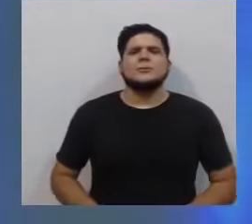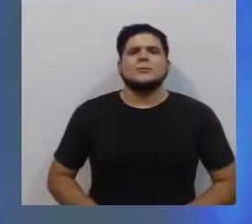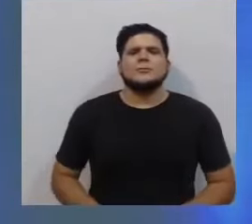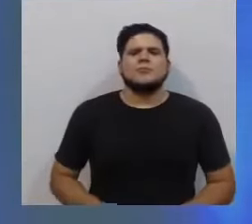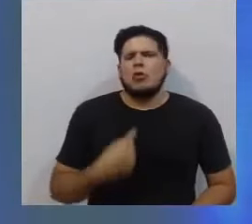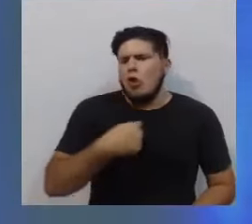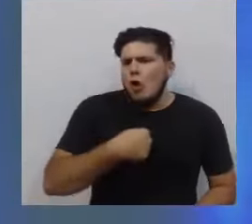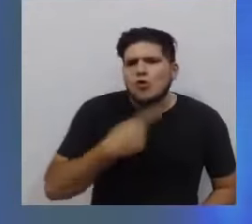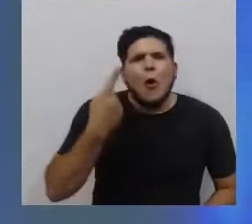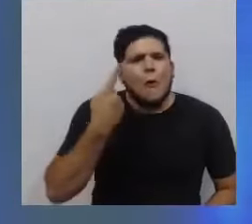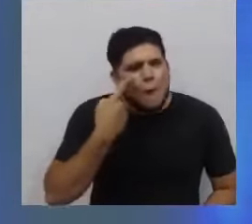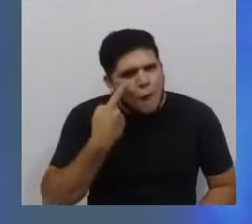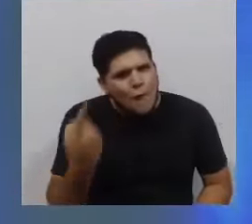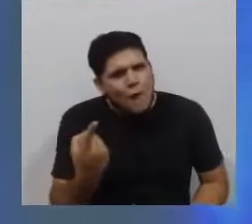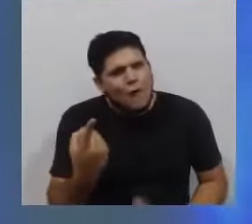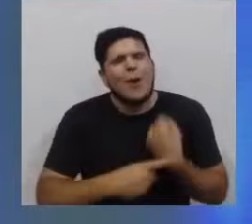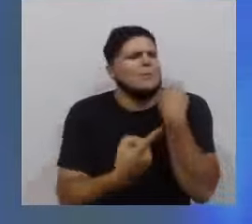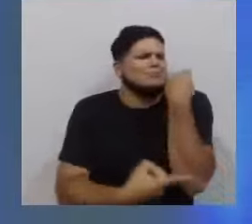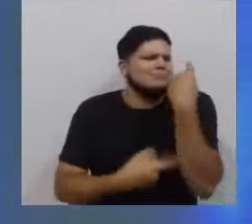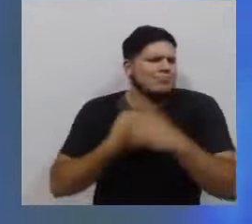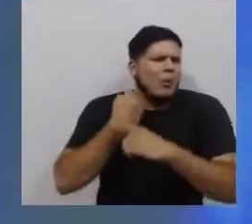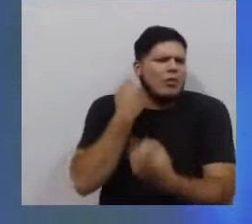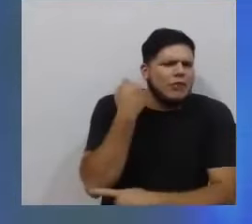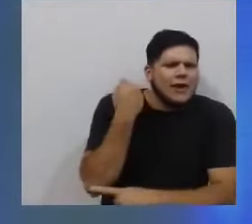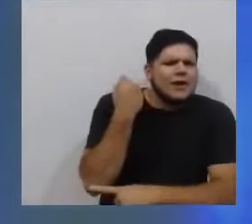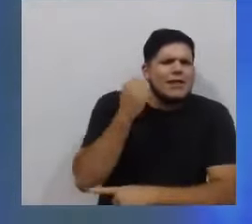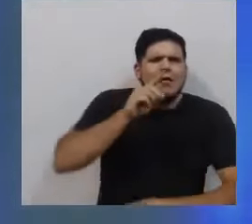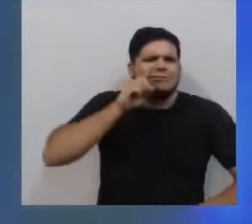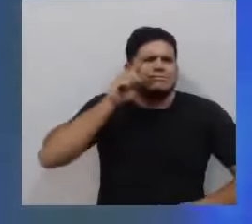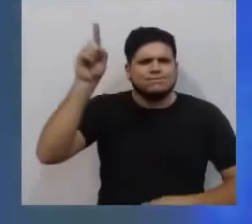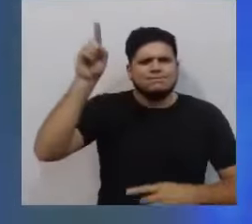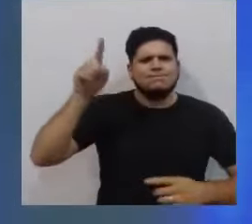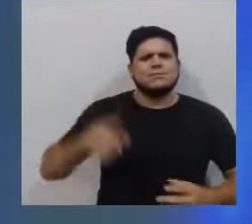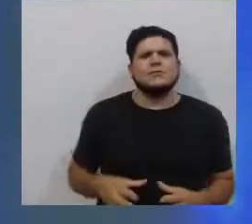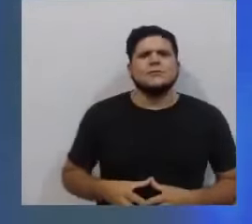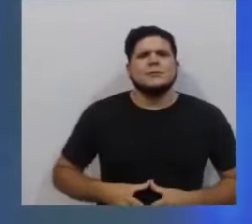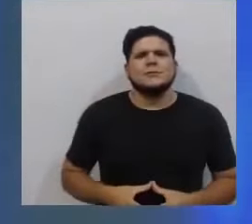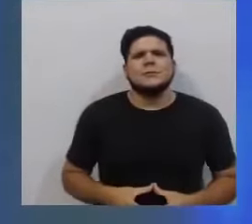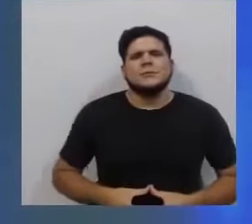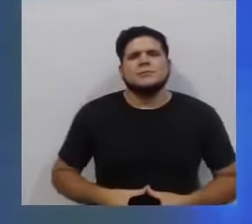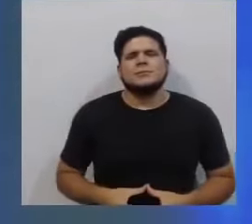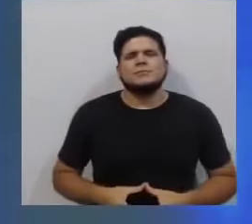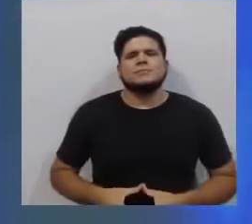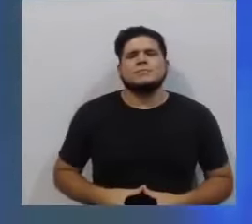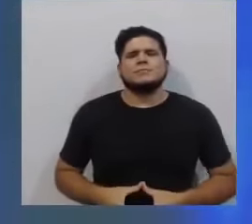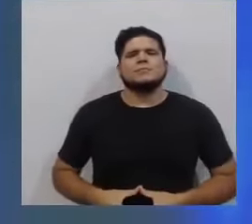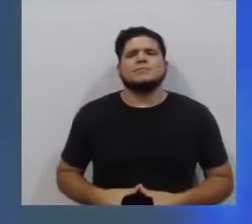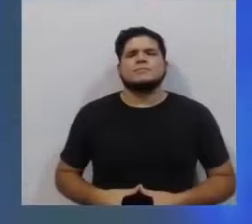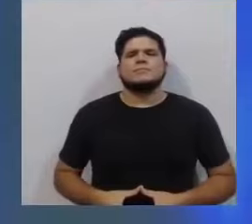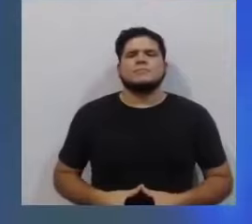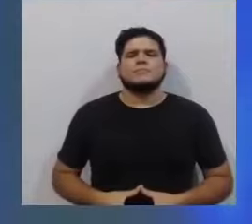poder creador de dios creaste el cielo y creaste la